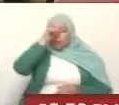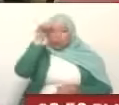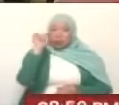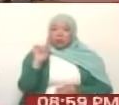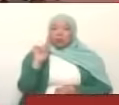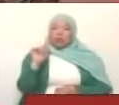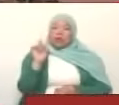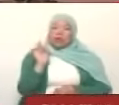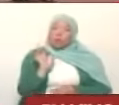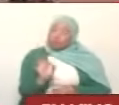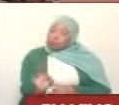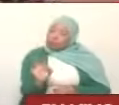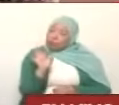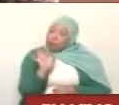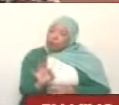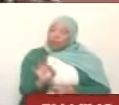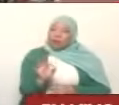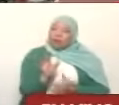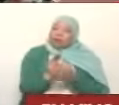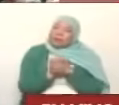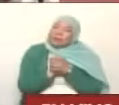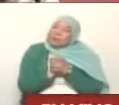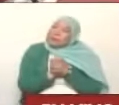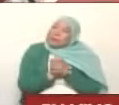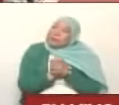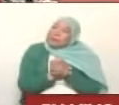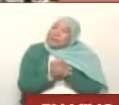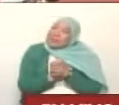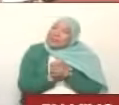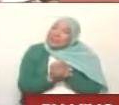un clavel, nos agarrábamos en las manos,